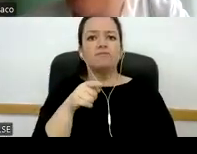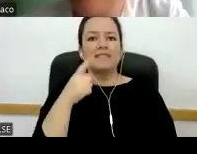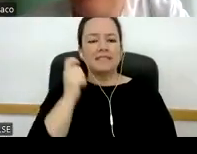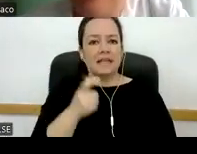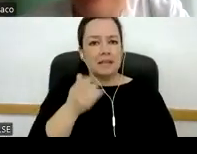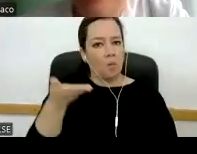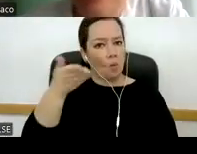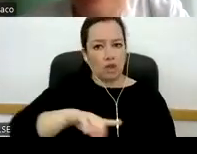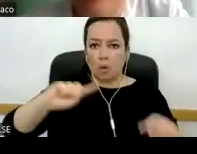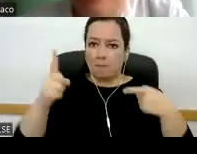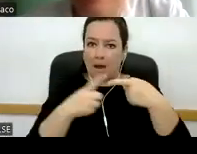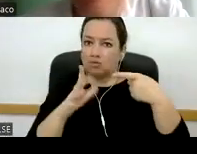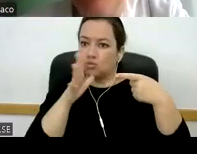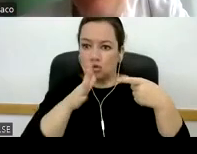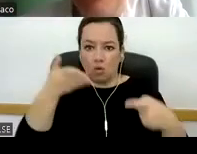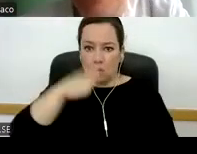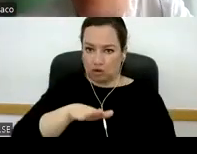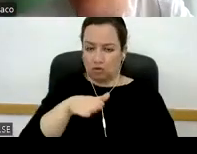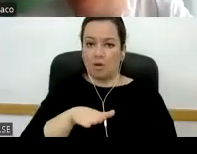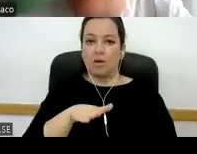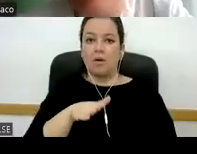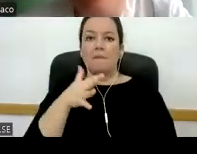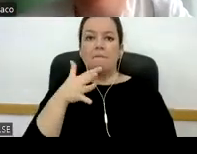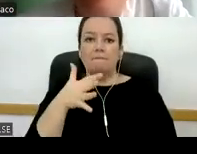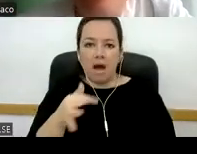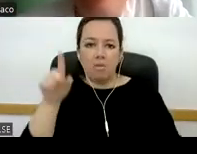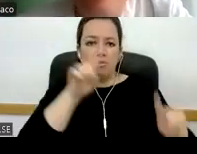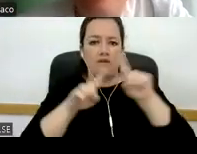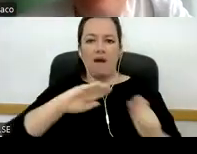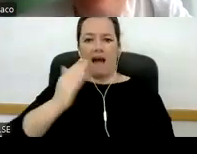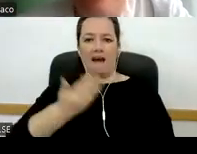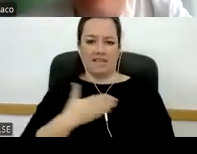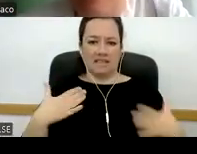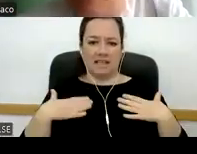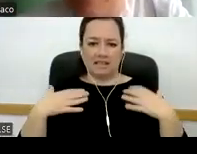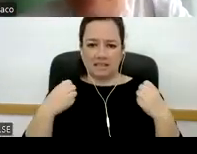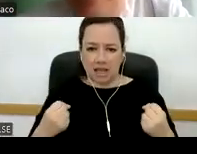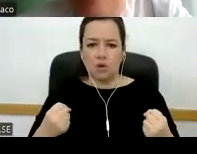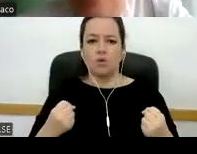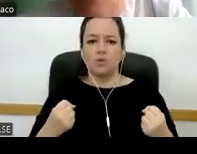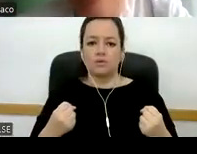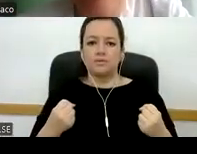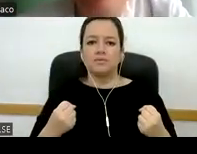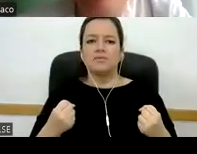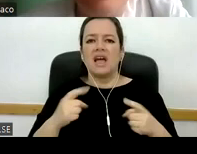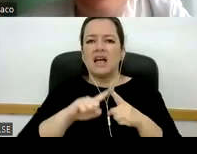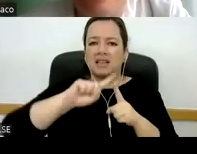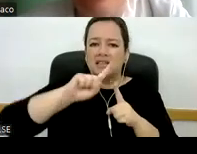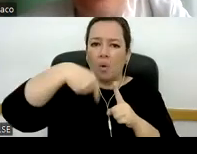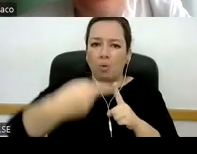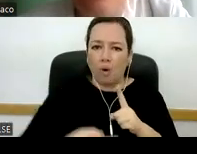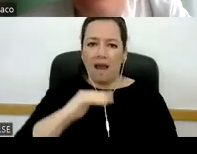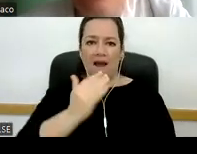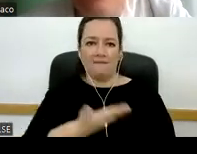de mortalidad y de morbilidad, de afectación, de secuelas en